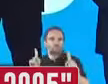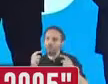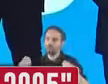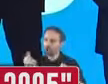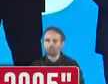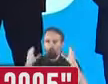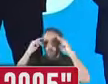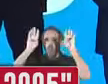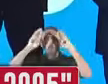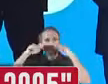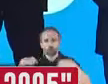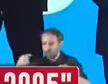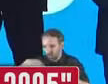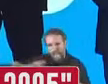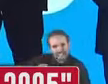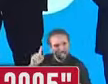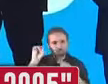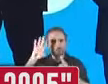en el mundo